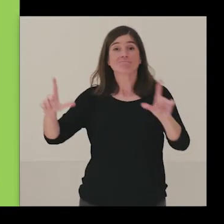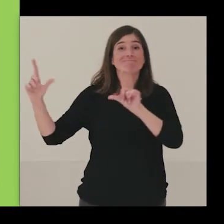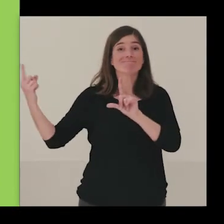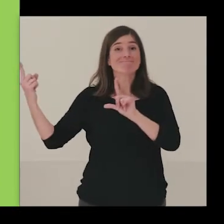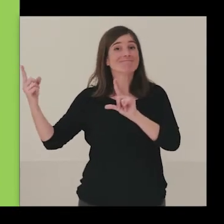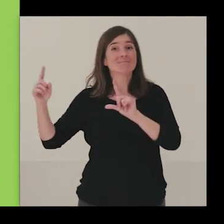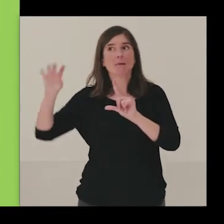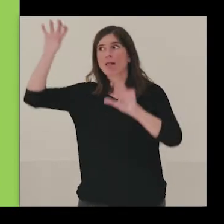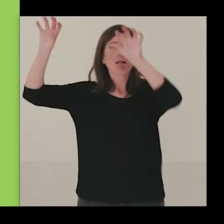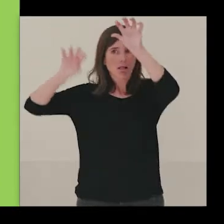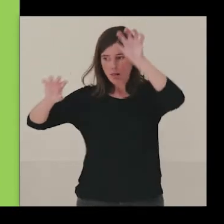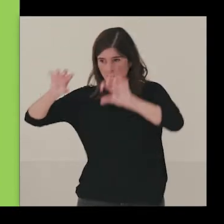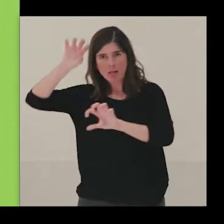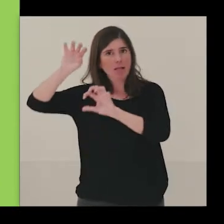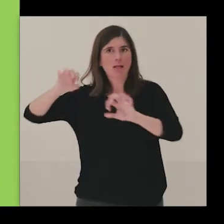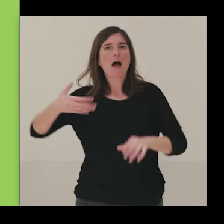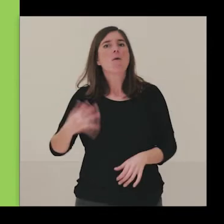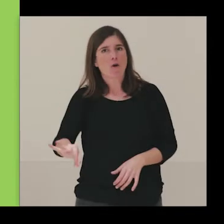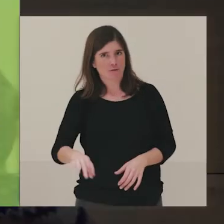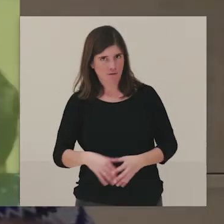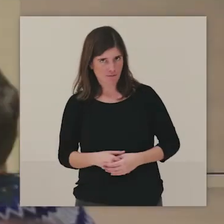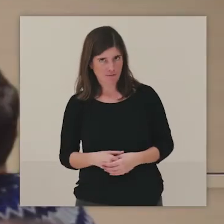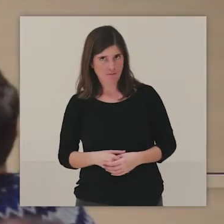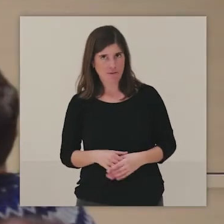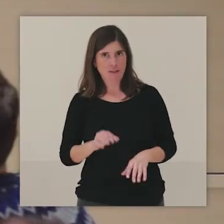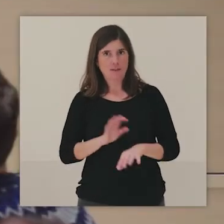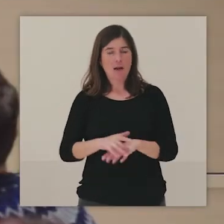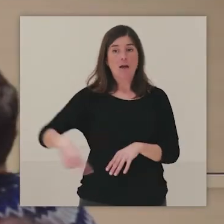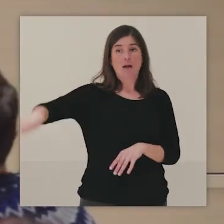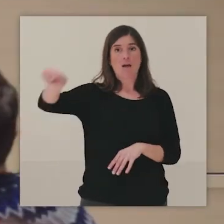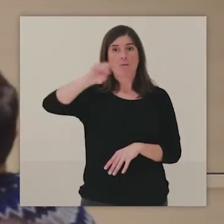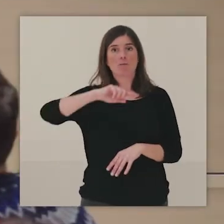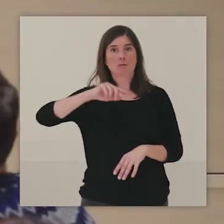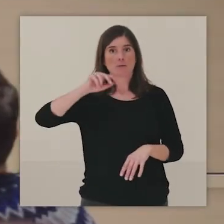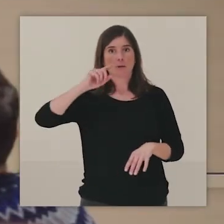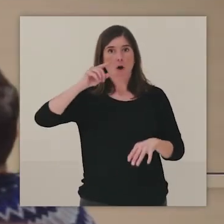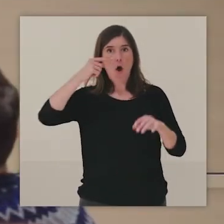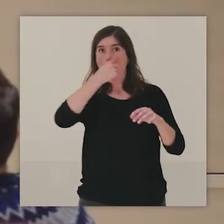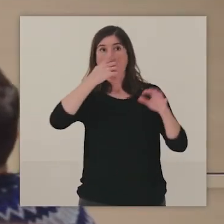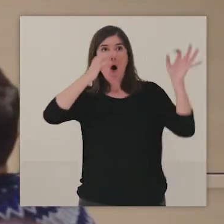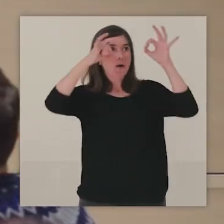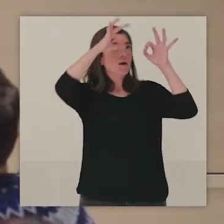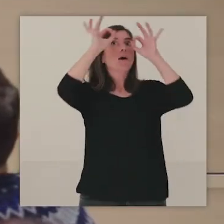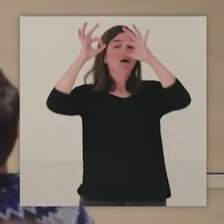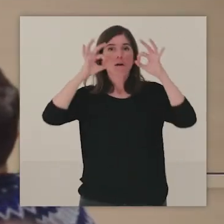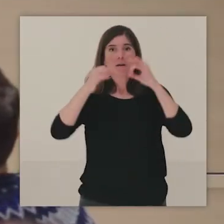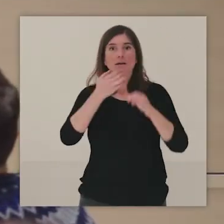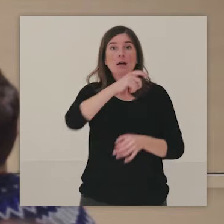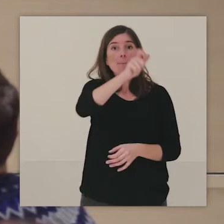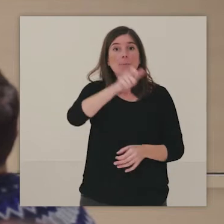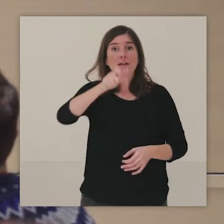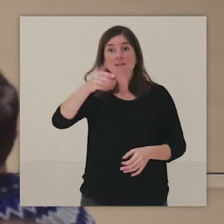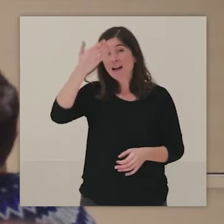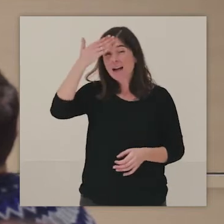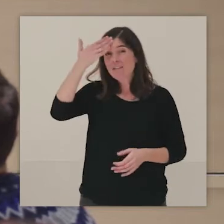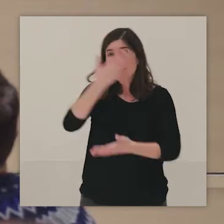no es para leerla, sino para que tengáis ese impacto visual como puede sentir una persona que tiene dificultad de comprensión